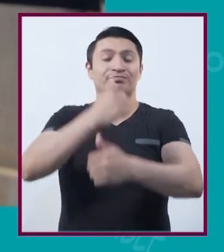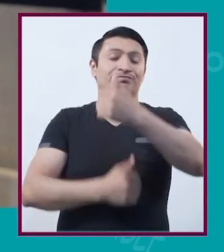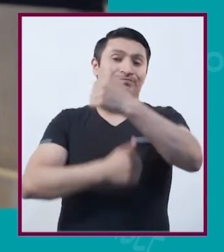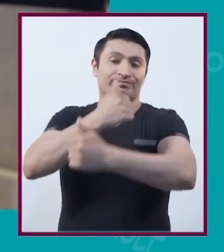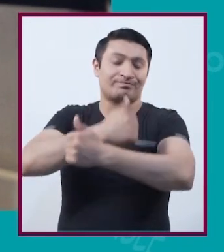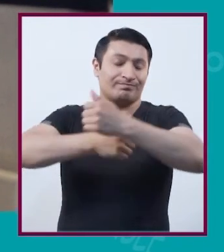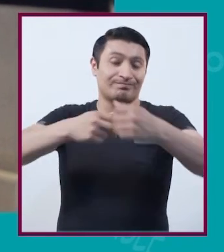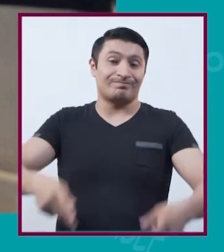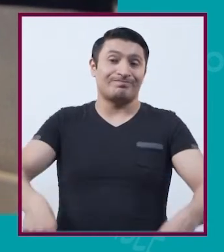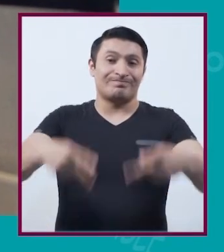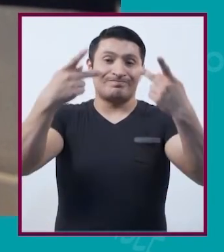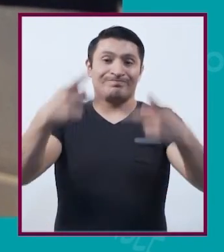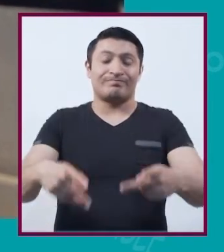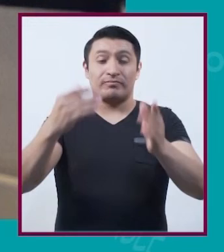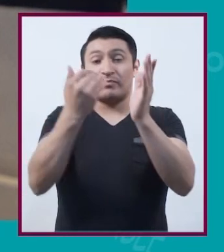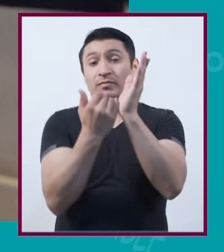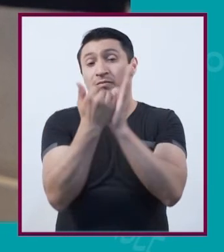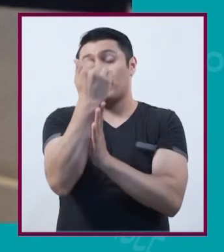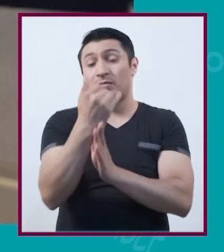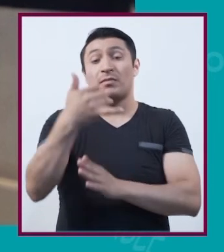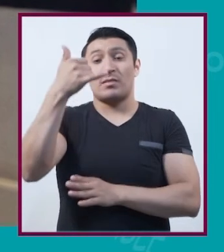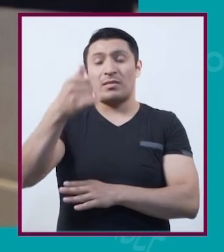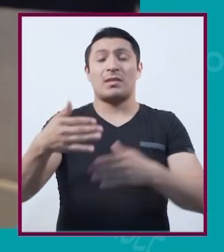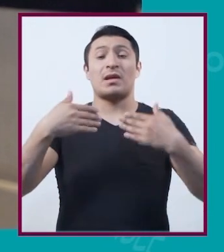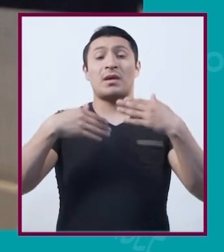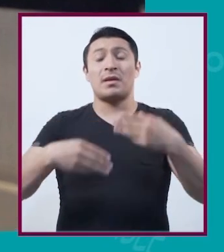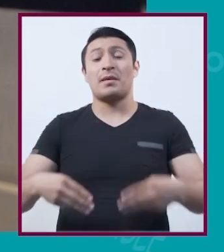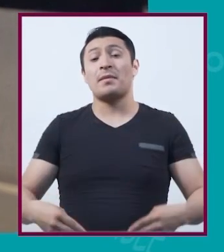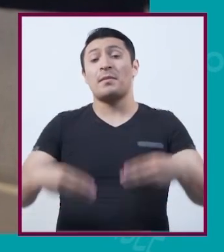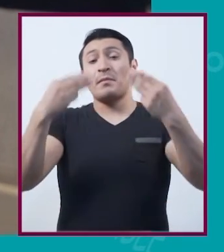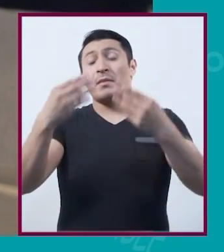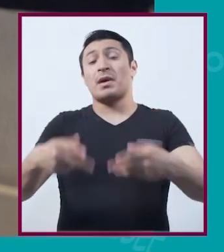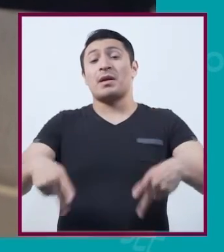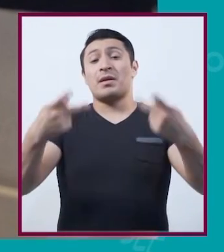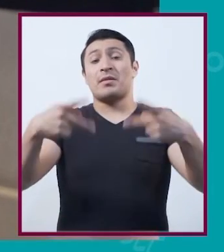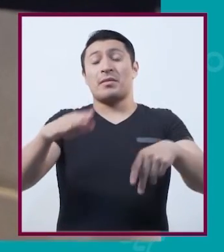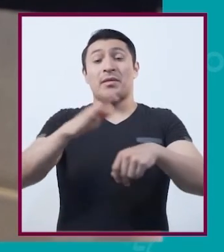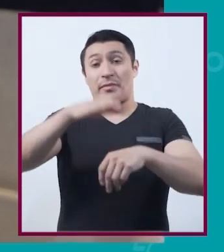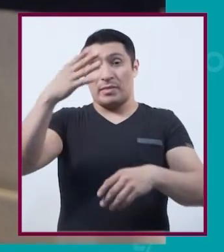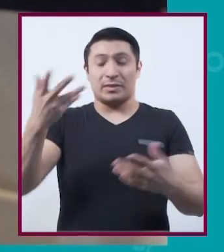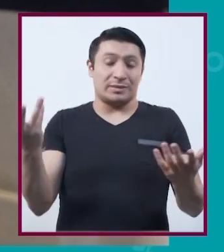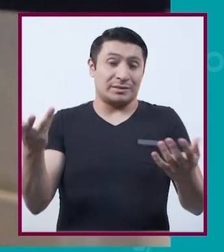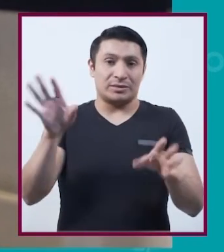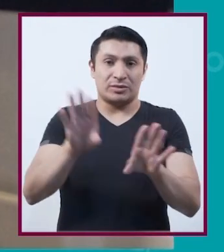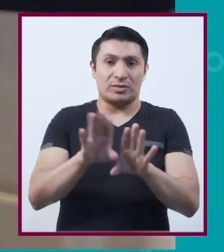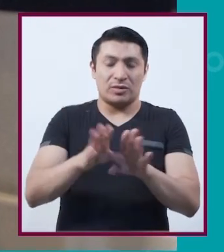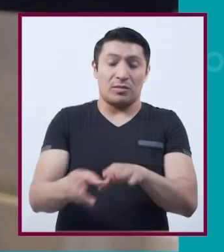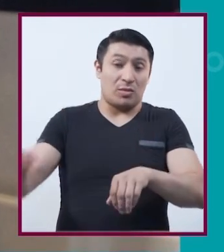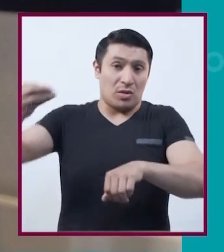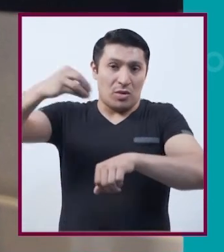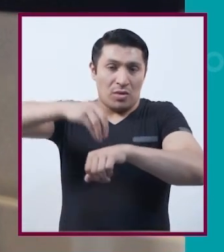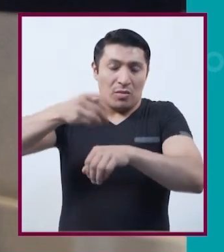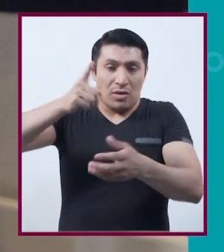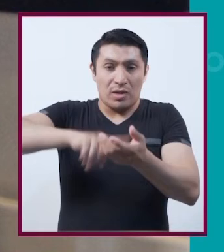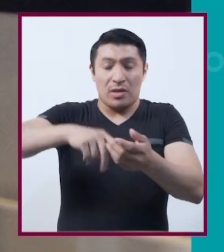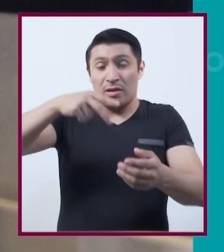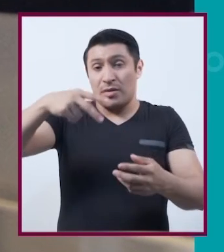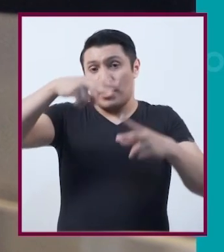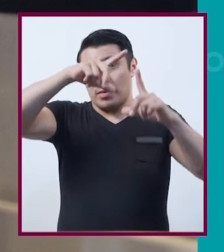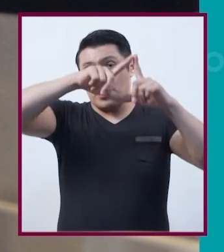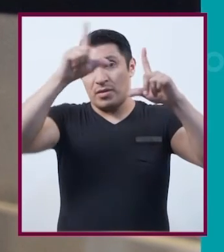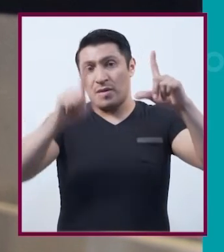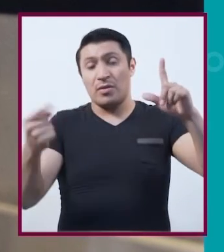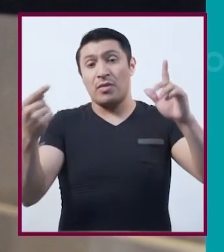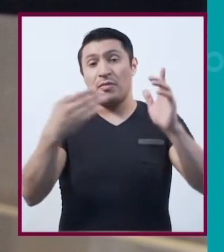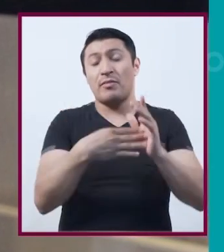exportaciones, bajo la lógica de la competitividad comercial y la apertura de mercados de mercancías y capital, fue